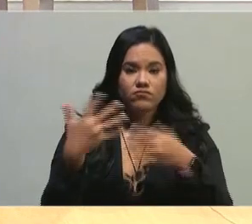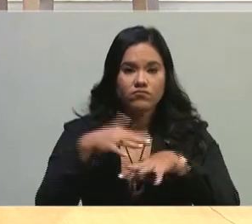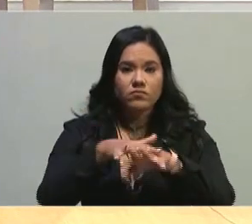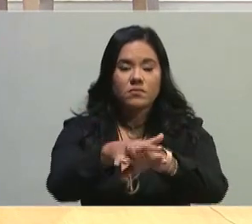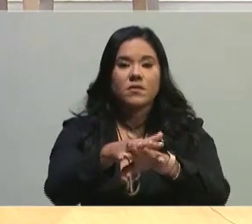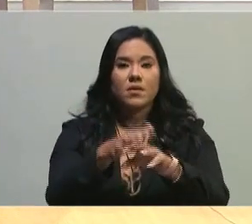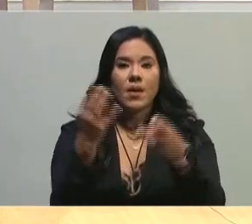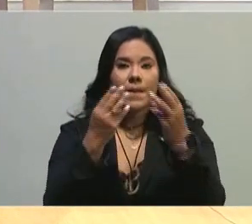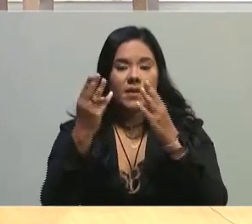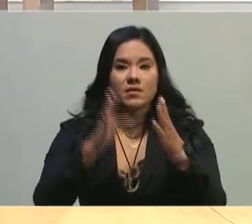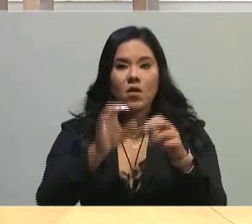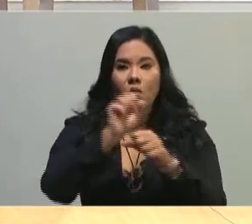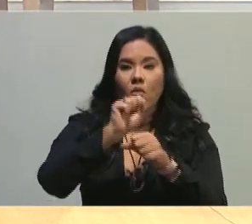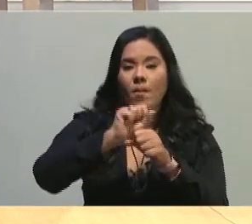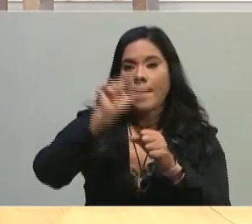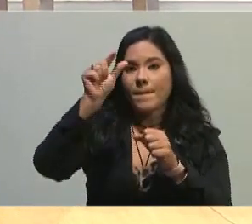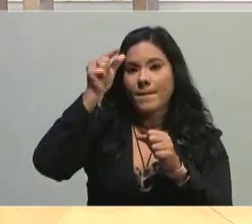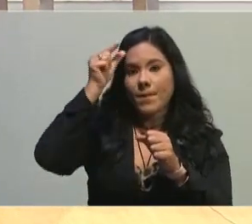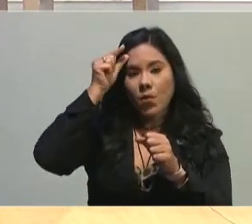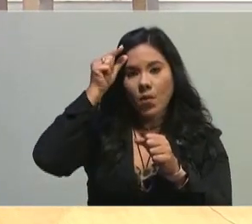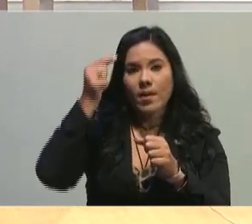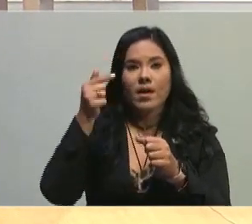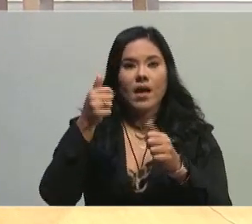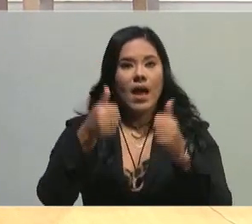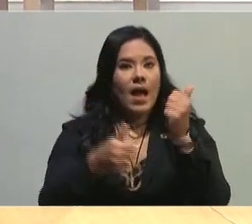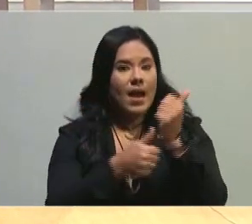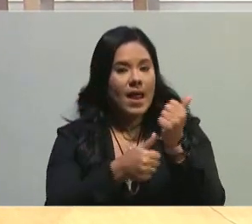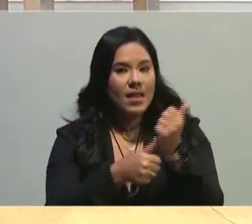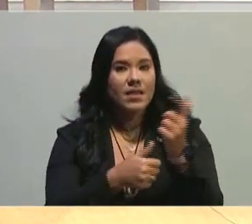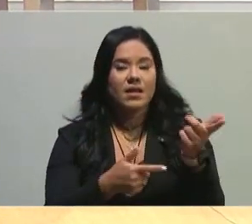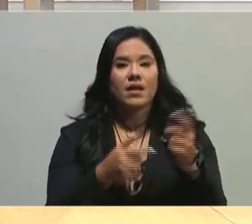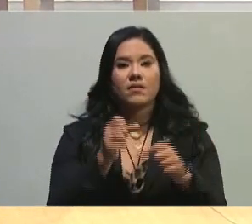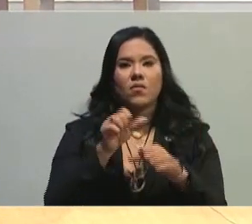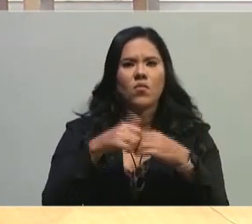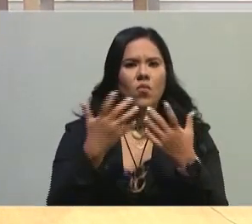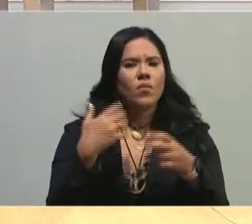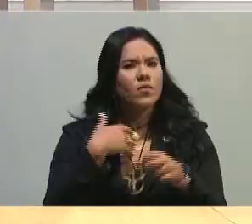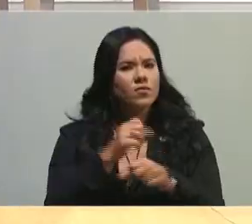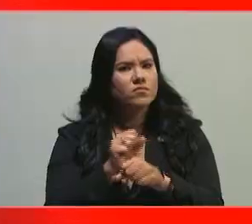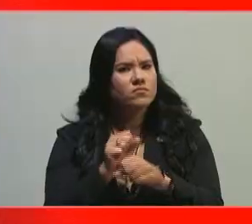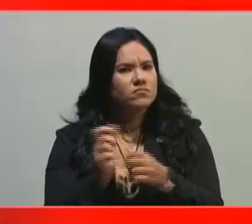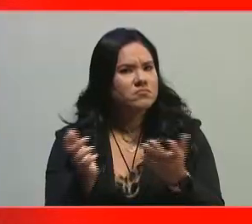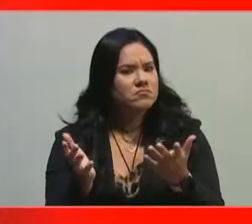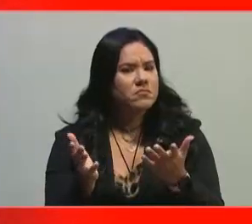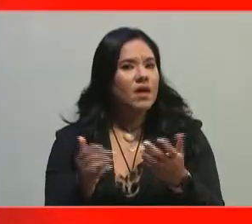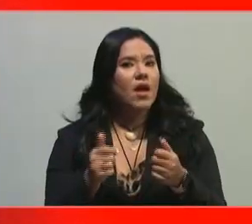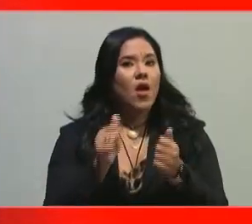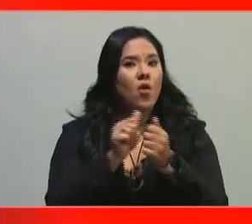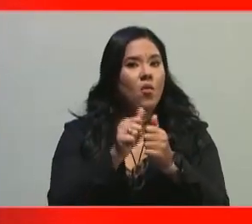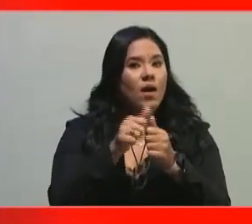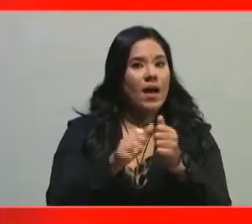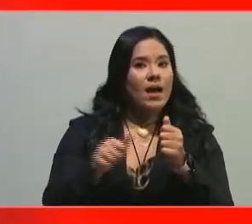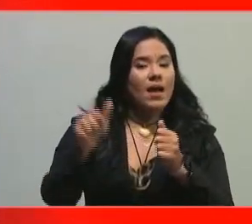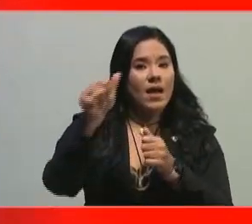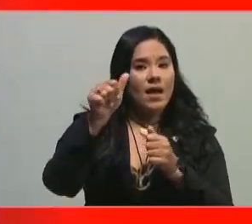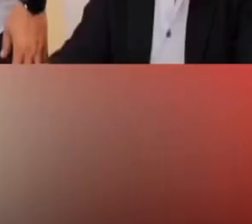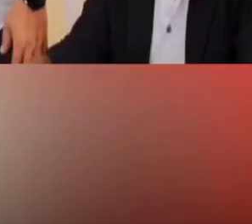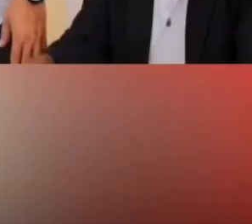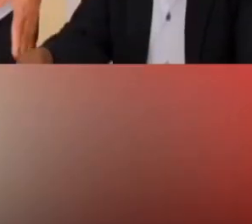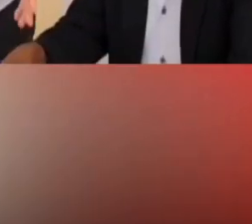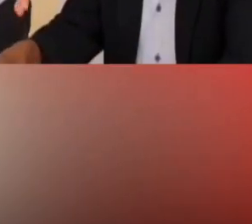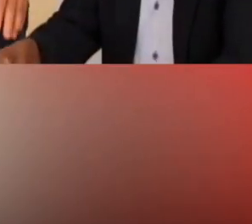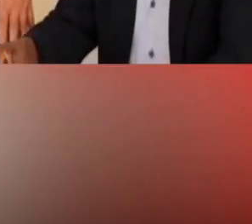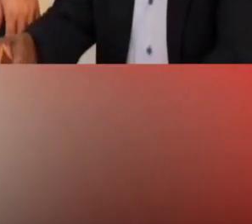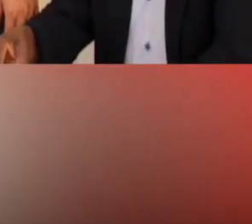el Ministerio de obras públicas eh con las alcaldías Cómo se trabaja Eso sí con las alcaldías eh nosotros